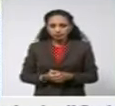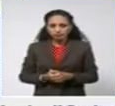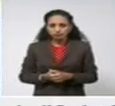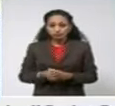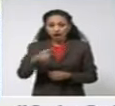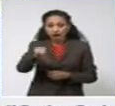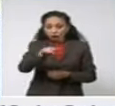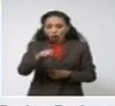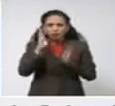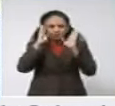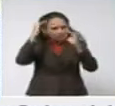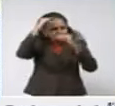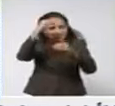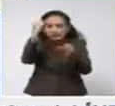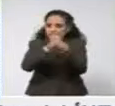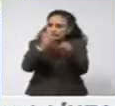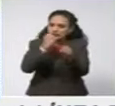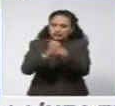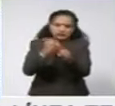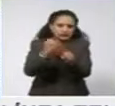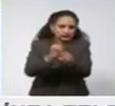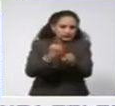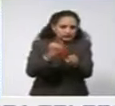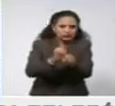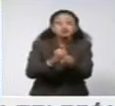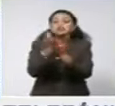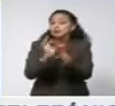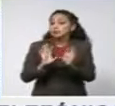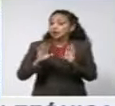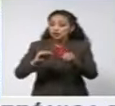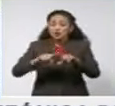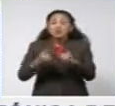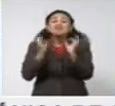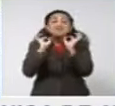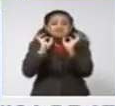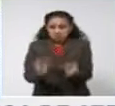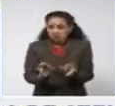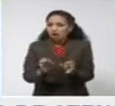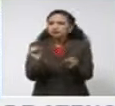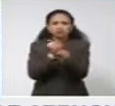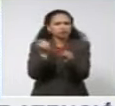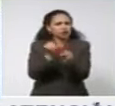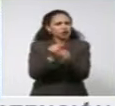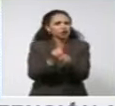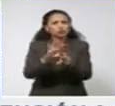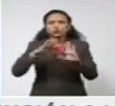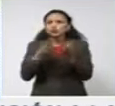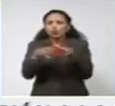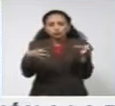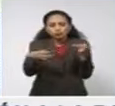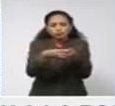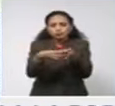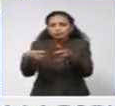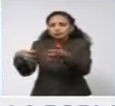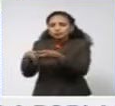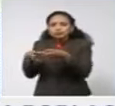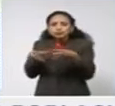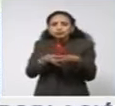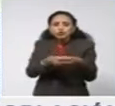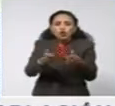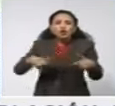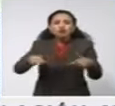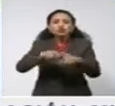duro, reitero. Siempre lo digo porque es así, por todos los equipos, por los consejos de defensa